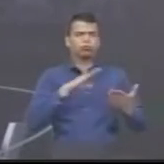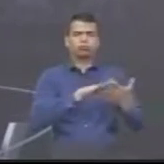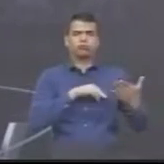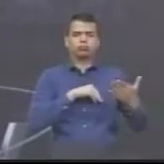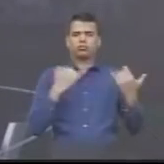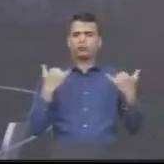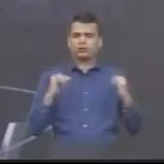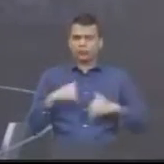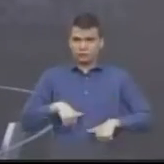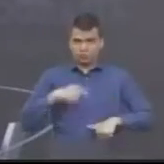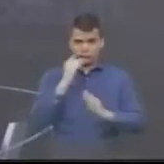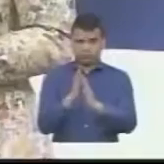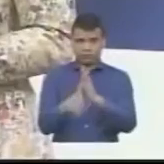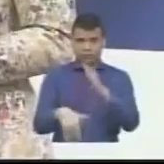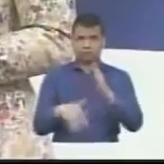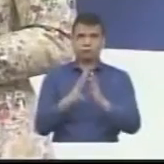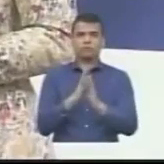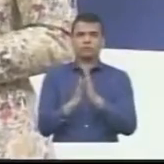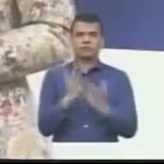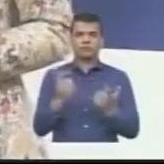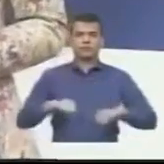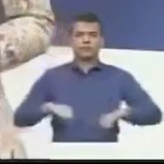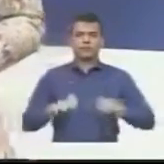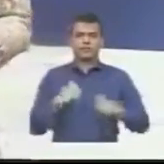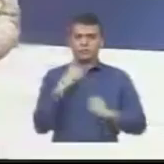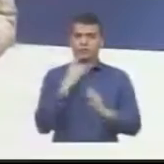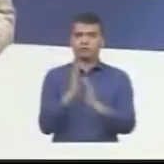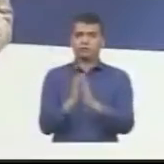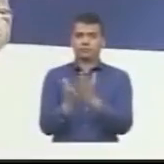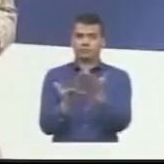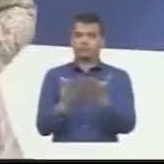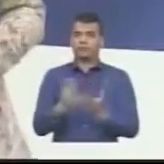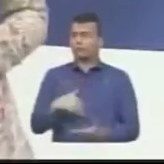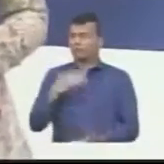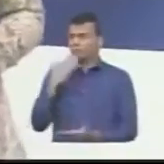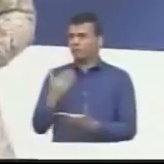Desde el centro de Bogotá les informó Yair Díaz. Muchísimas gracias, Yair.